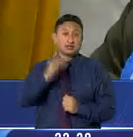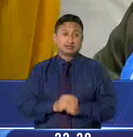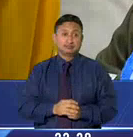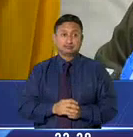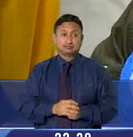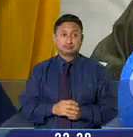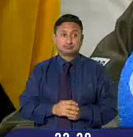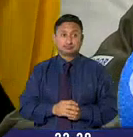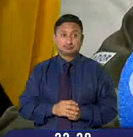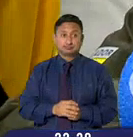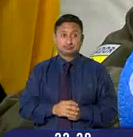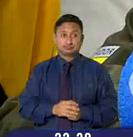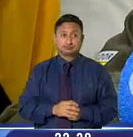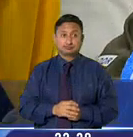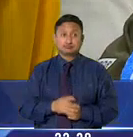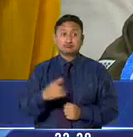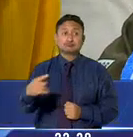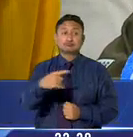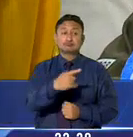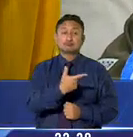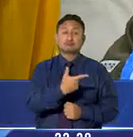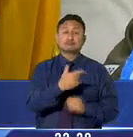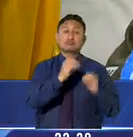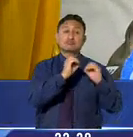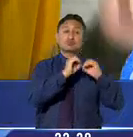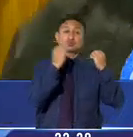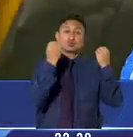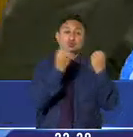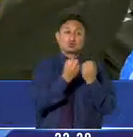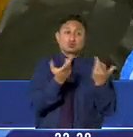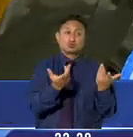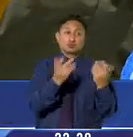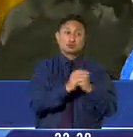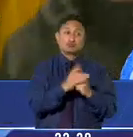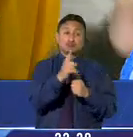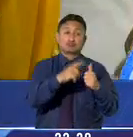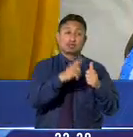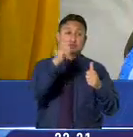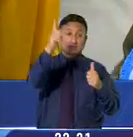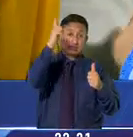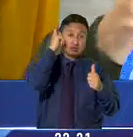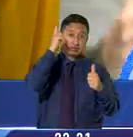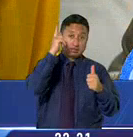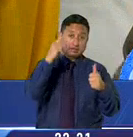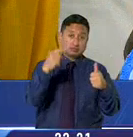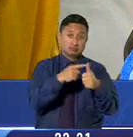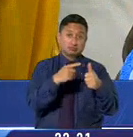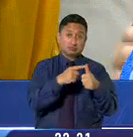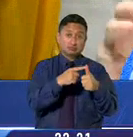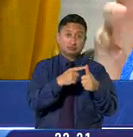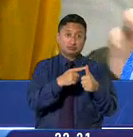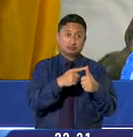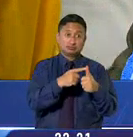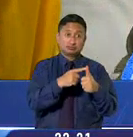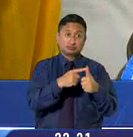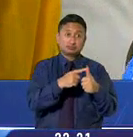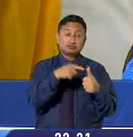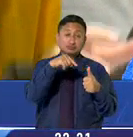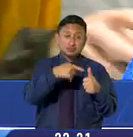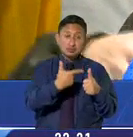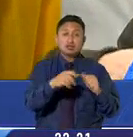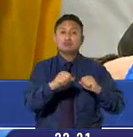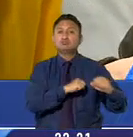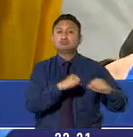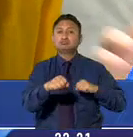La estructura de esta organización estaría conformado con el líder, quien habría realizado las gestiones y